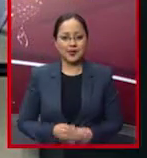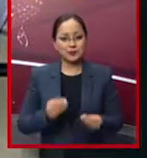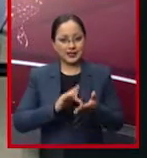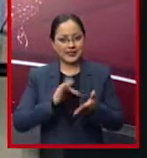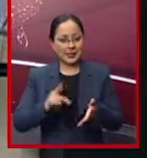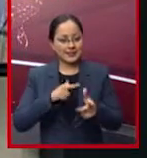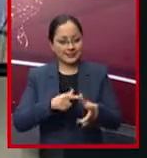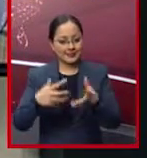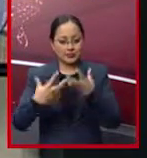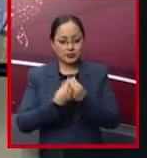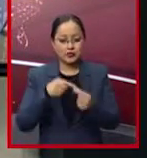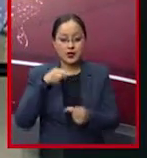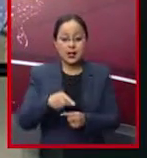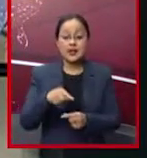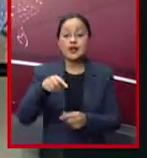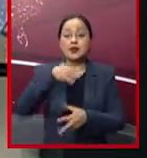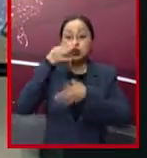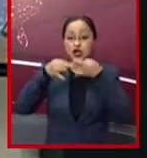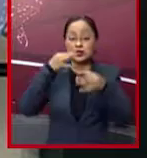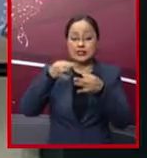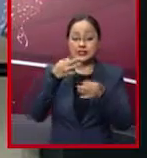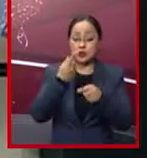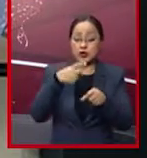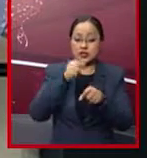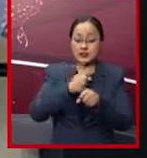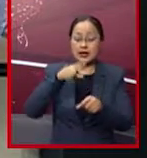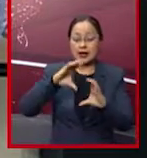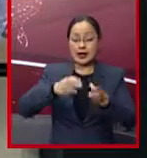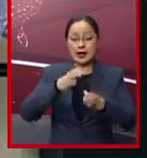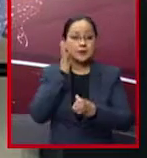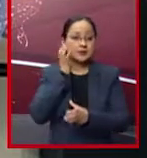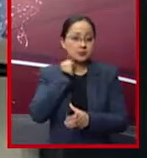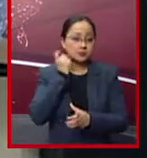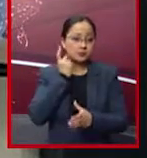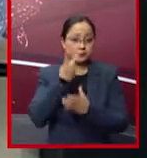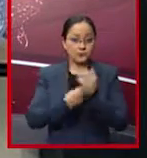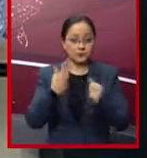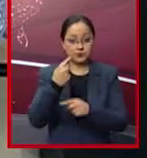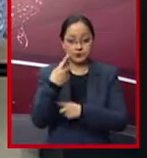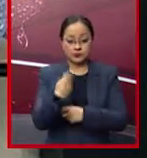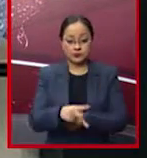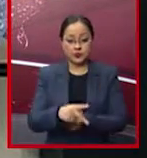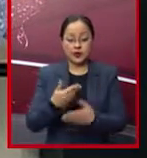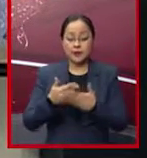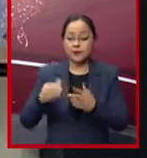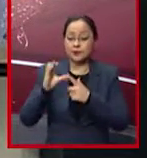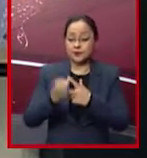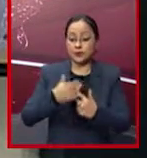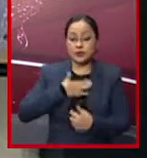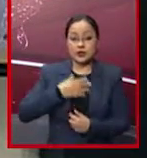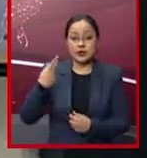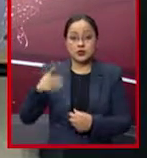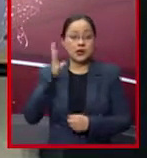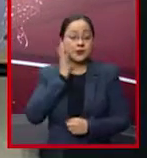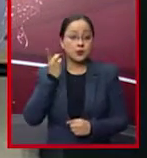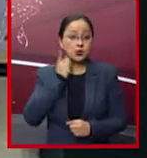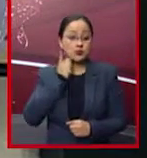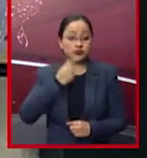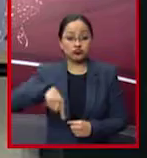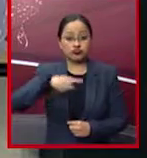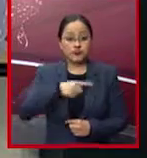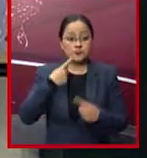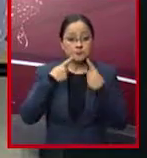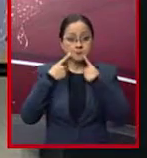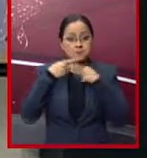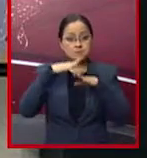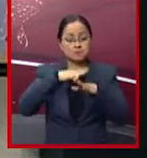Muchas gracias por continuar con nosotros en esta emisión especial de Noticias del Congreso. Le comento que esta semana la Comisión de Justicia de la Cámara de Diputados discutió la